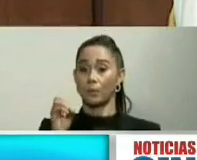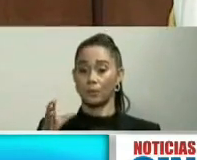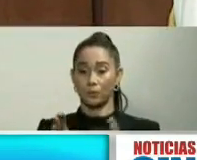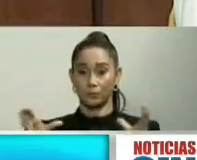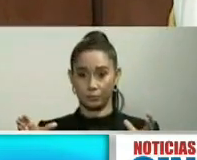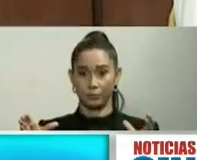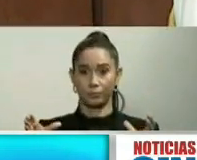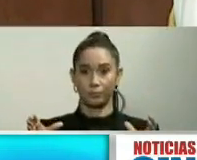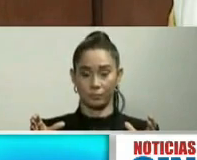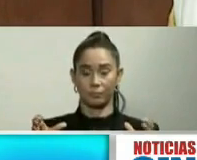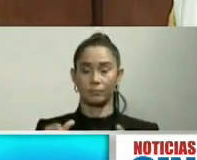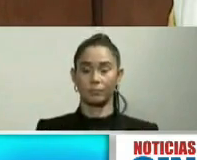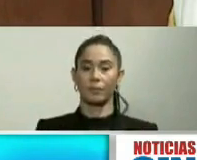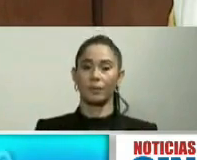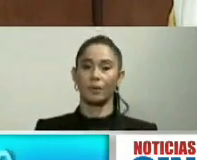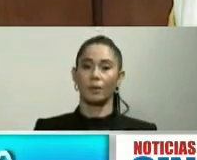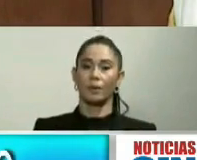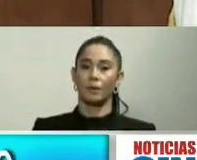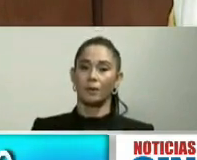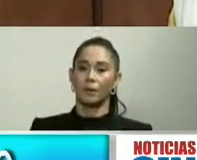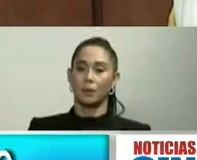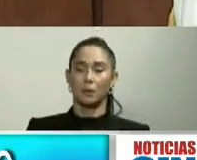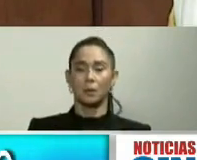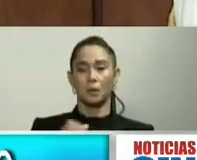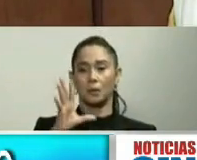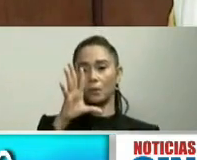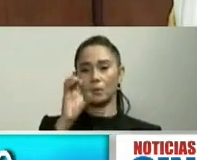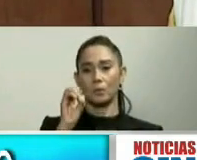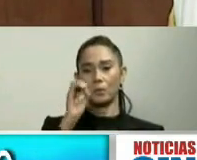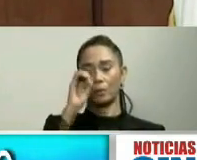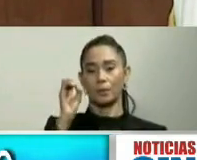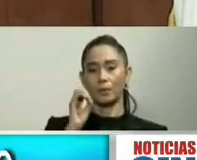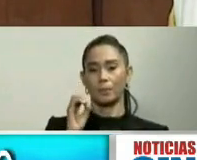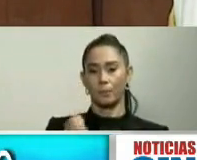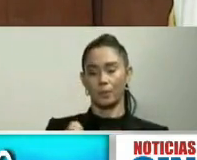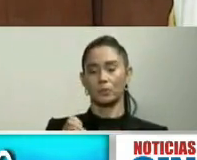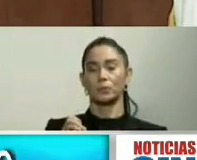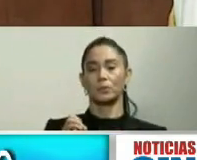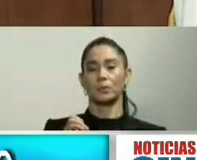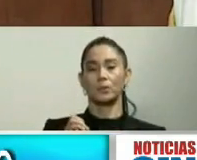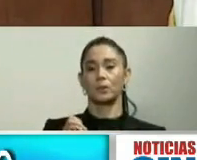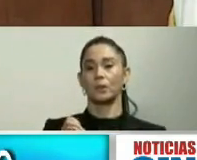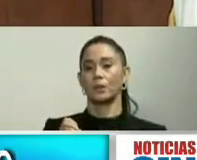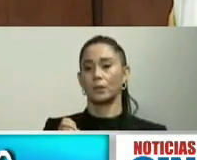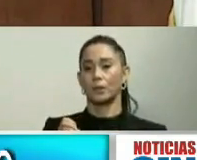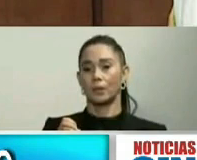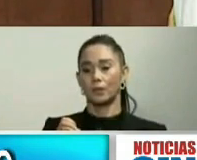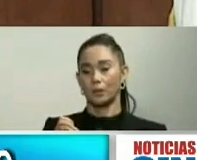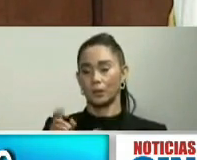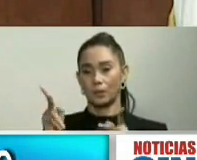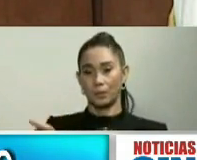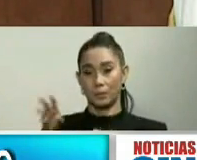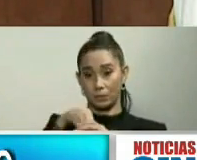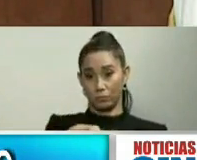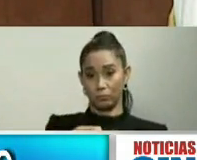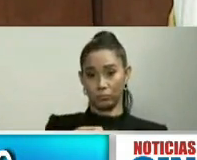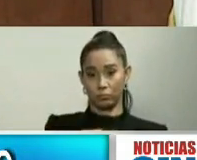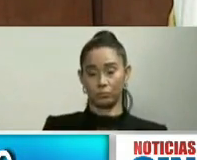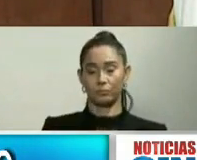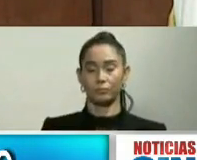empresas, que tiene poco más del 50% de los empleados en la economía